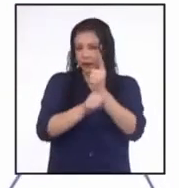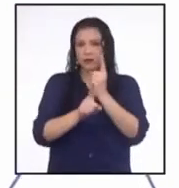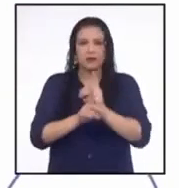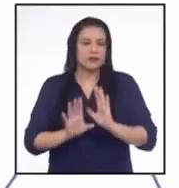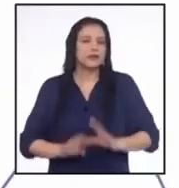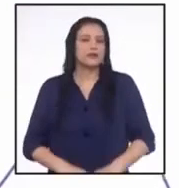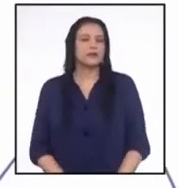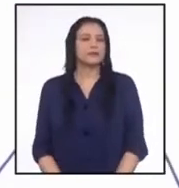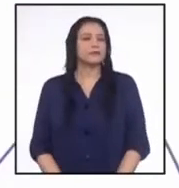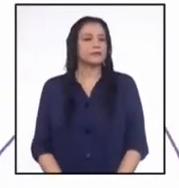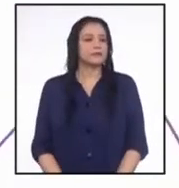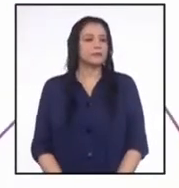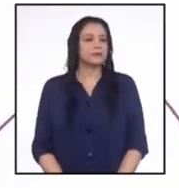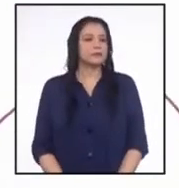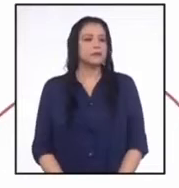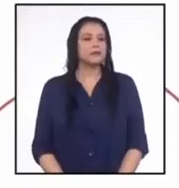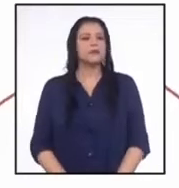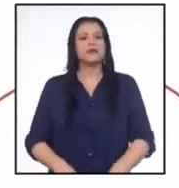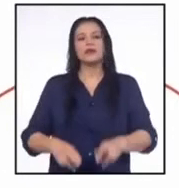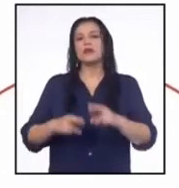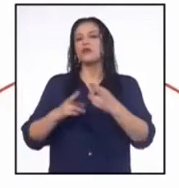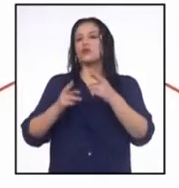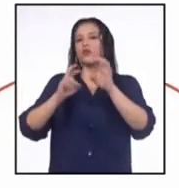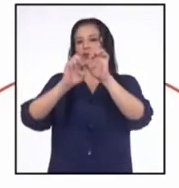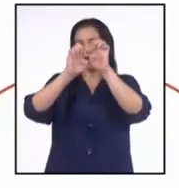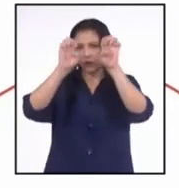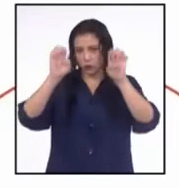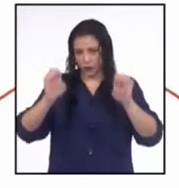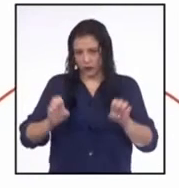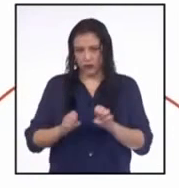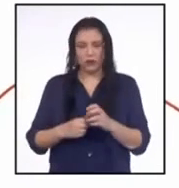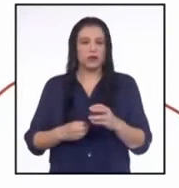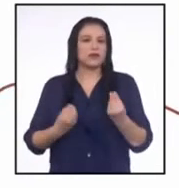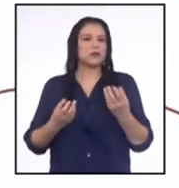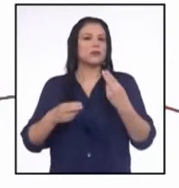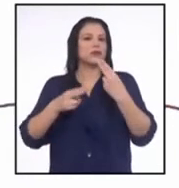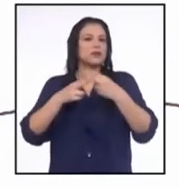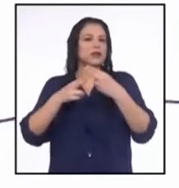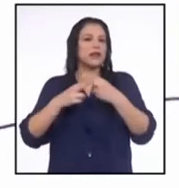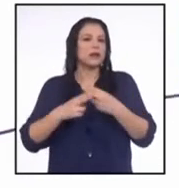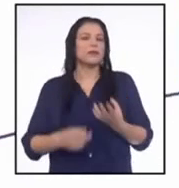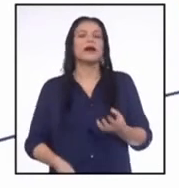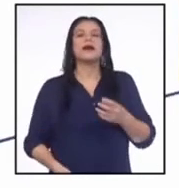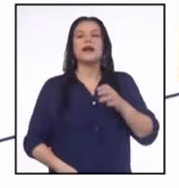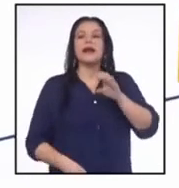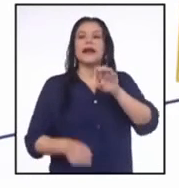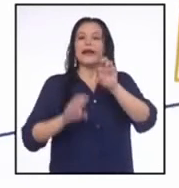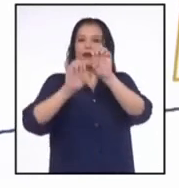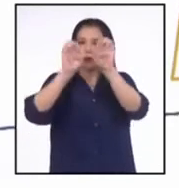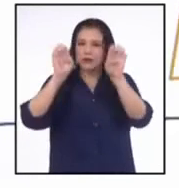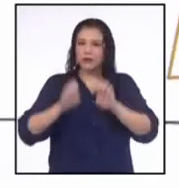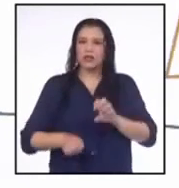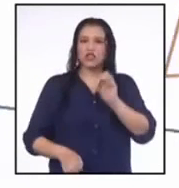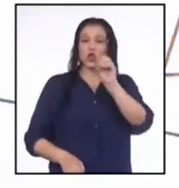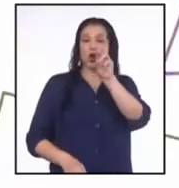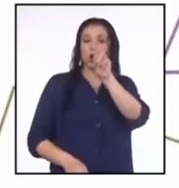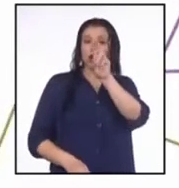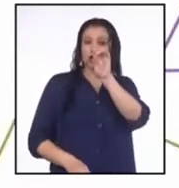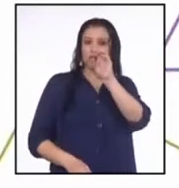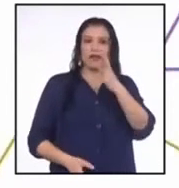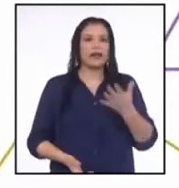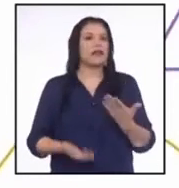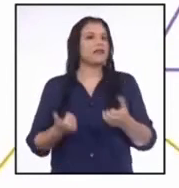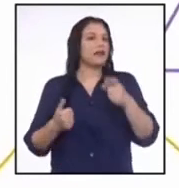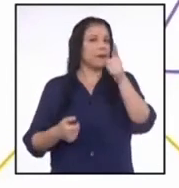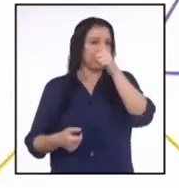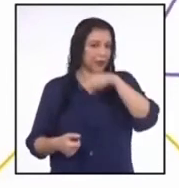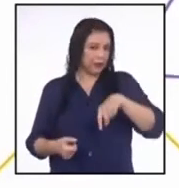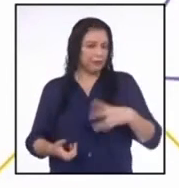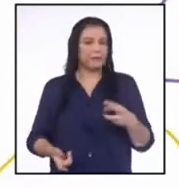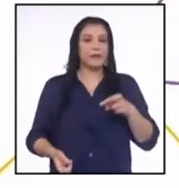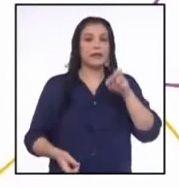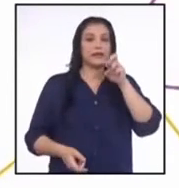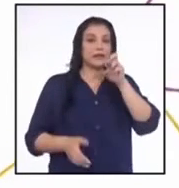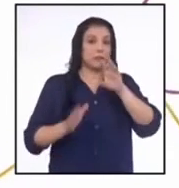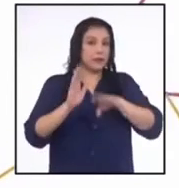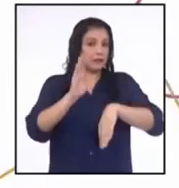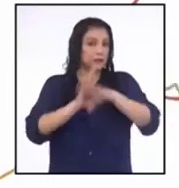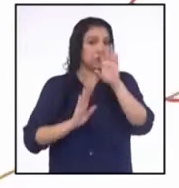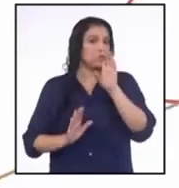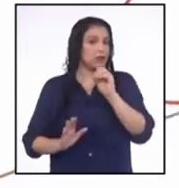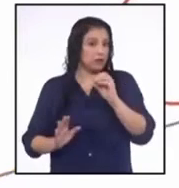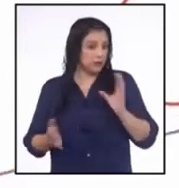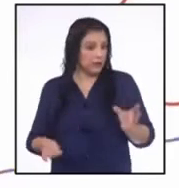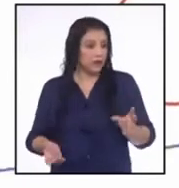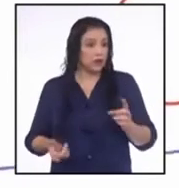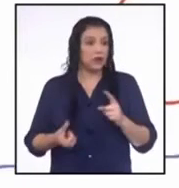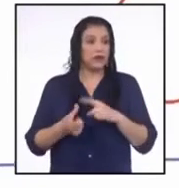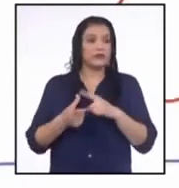correcto, Junior, y sus respectivas ecuaciones se denominan ecuaciones ordinarias de la parábola. Si P es mayor que